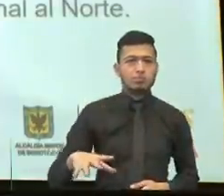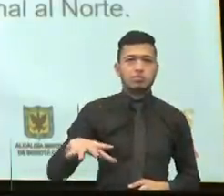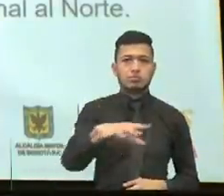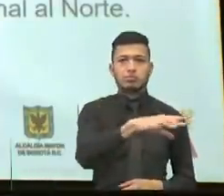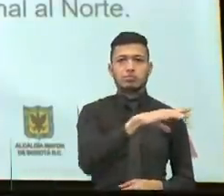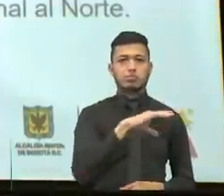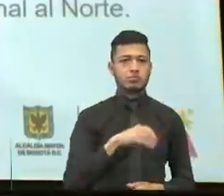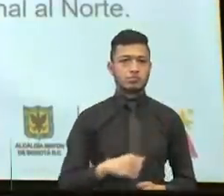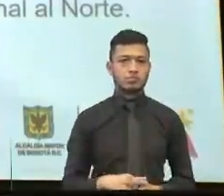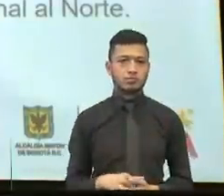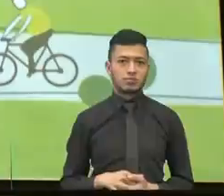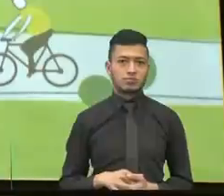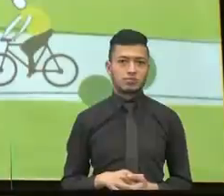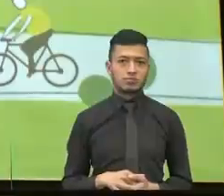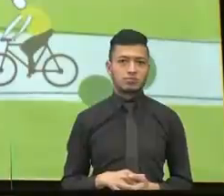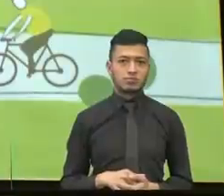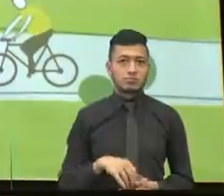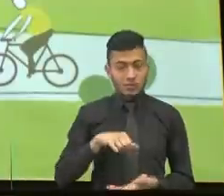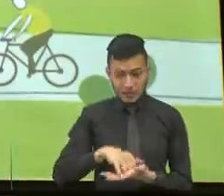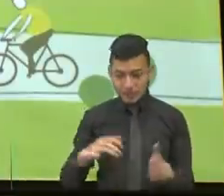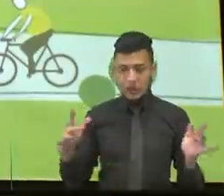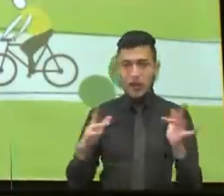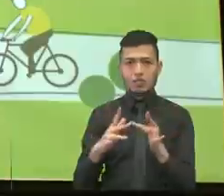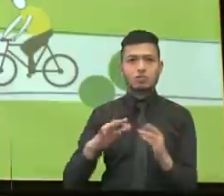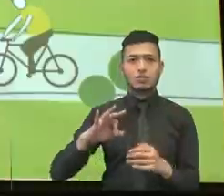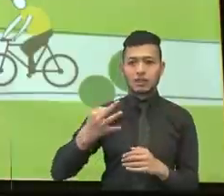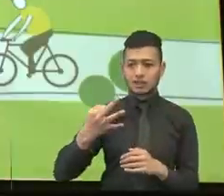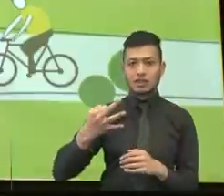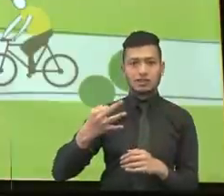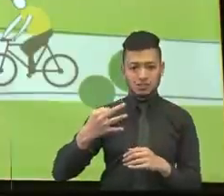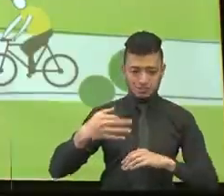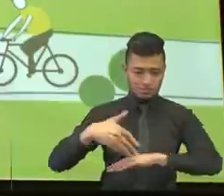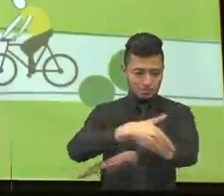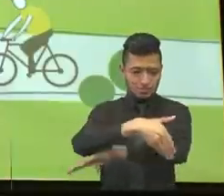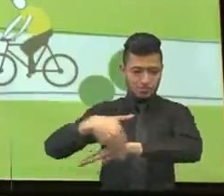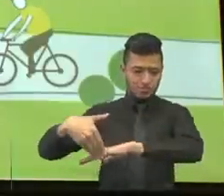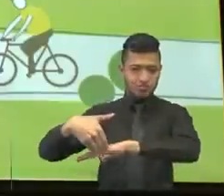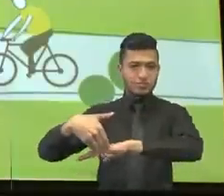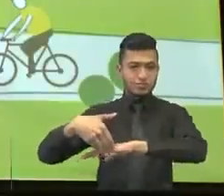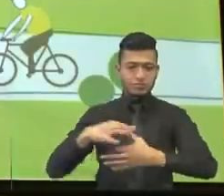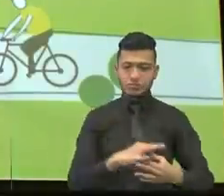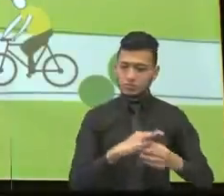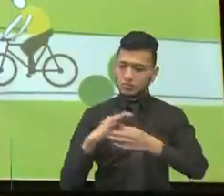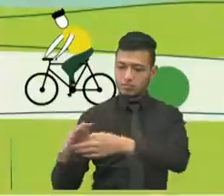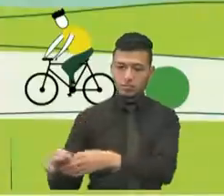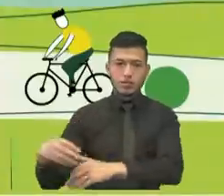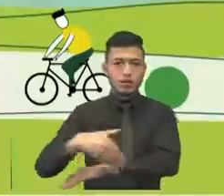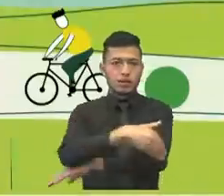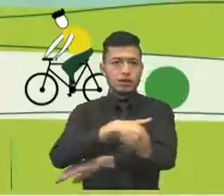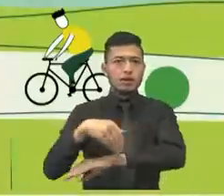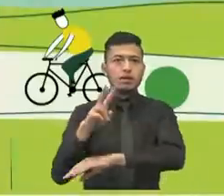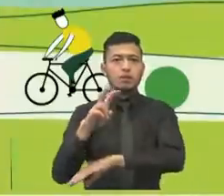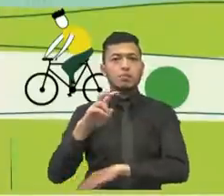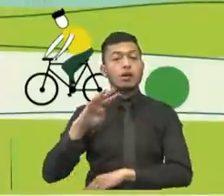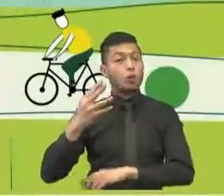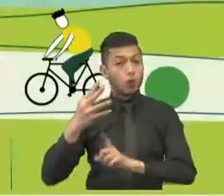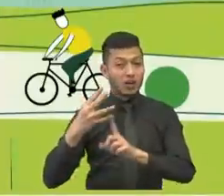tramo de la tercera séptima con el tramo de la cuarta, de la histórica con la del corazón